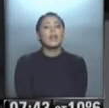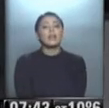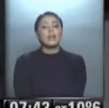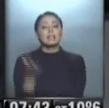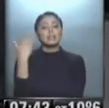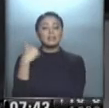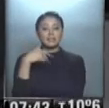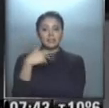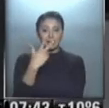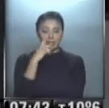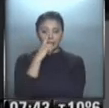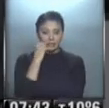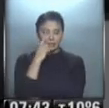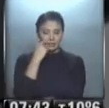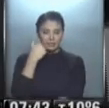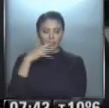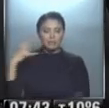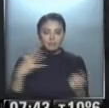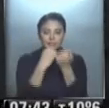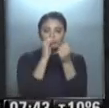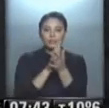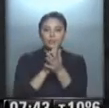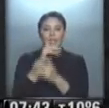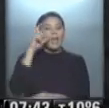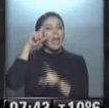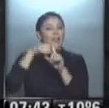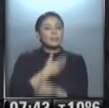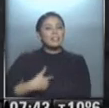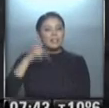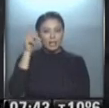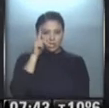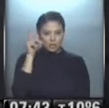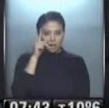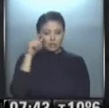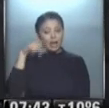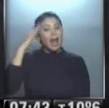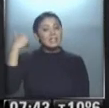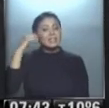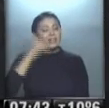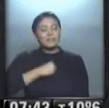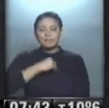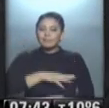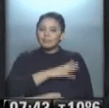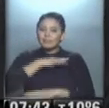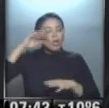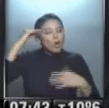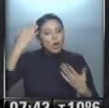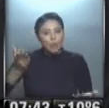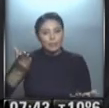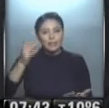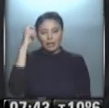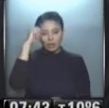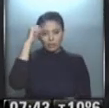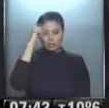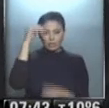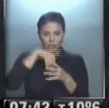Y a 3 días de cumplirse el tercer aniversario del fallecimiento del expresidente Néstor Kirchner, se realizó ayer un emotivo homenaje en el